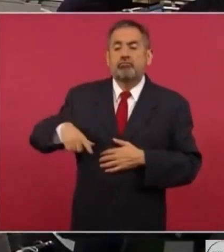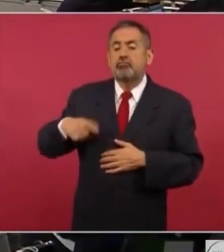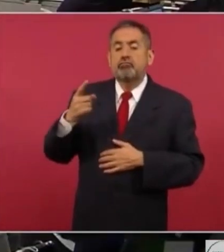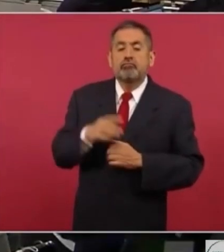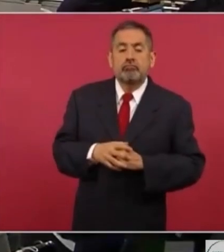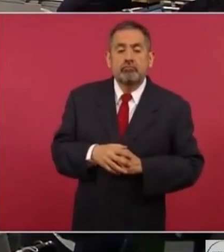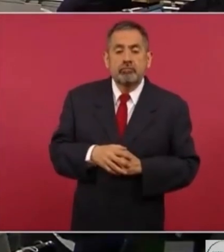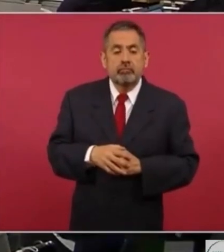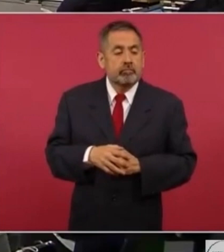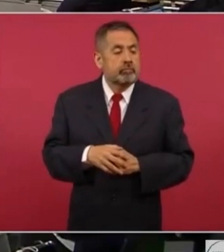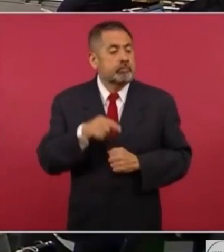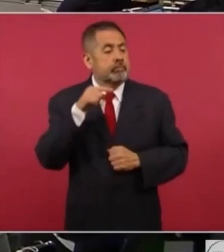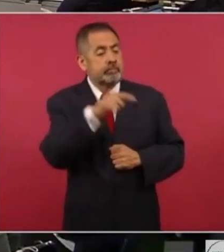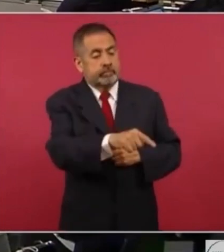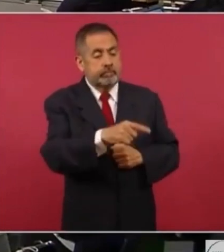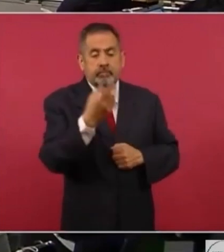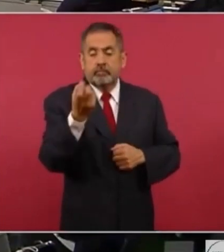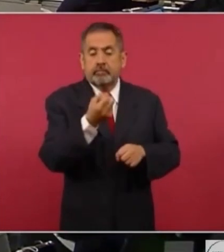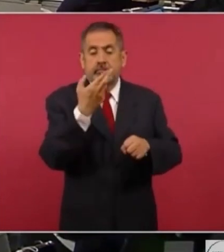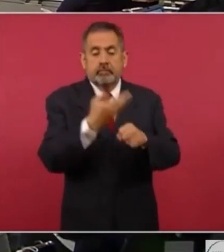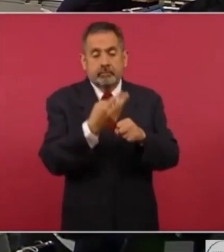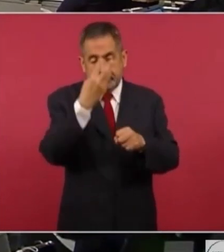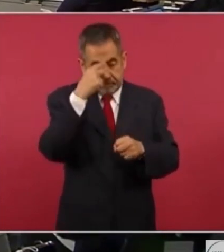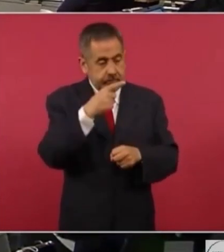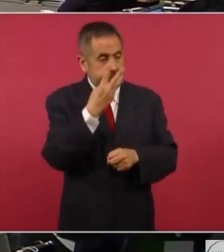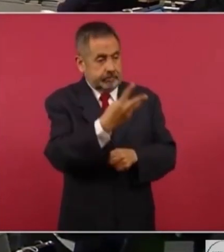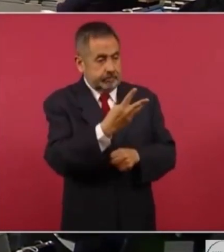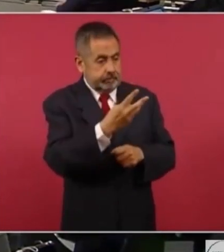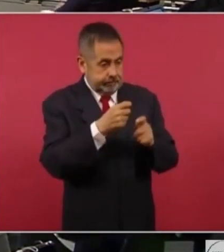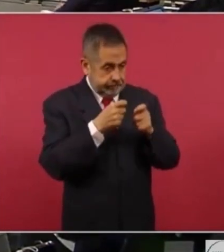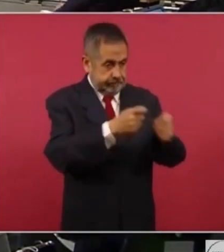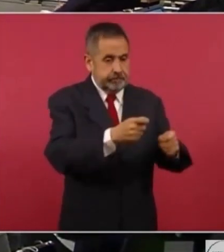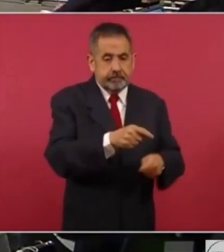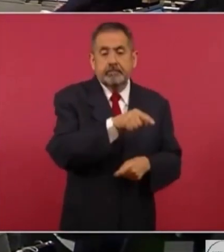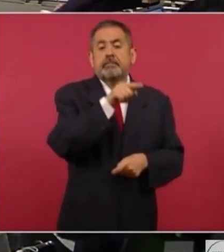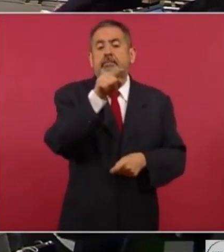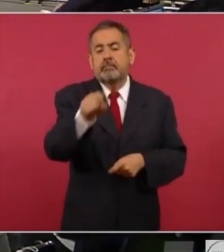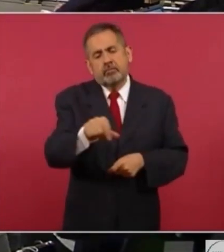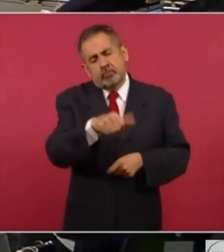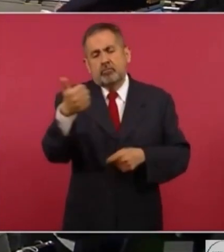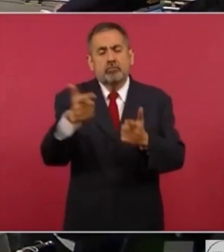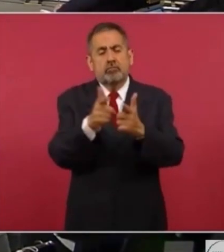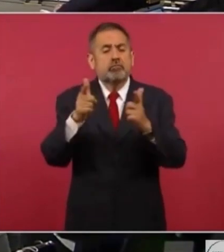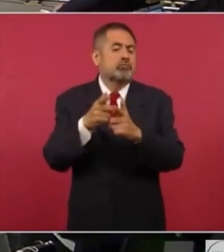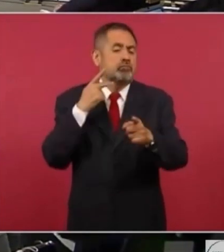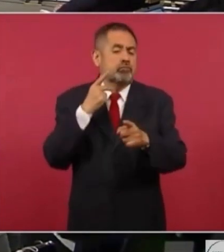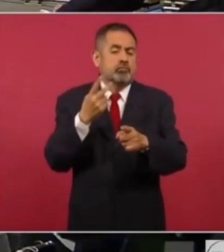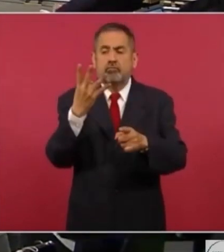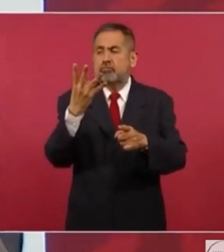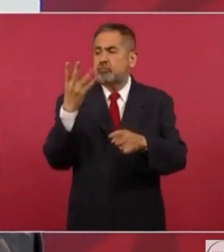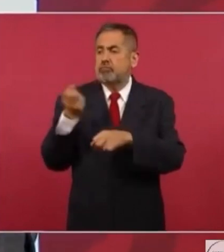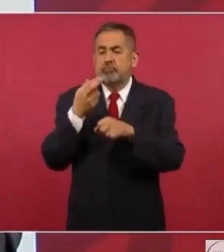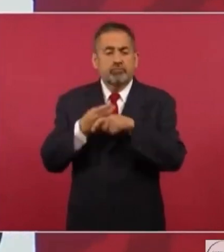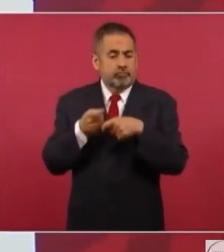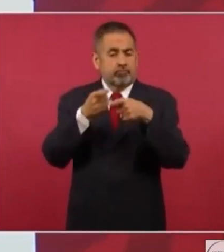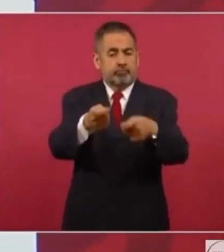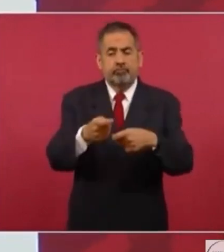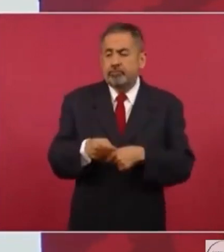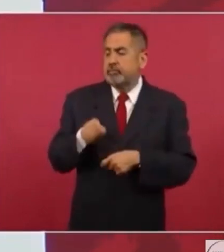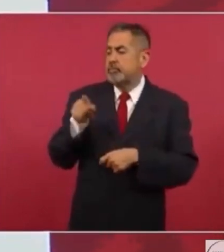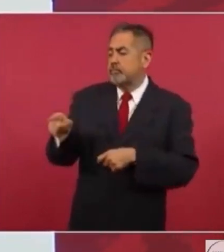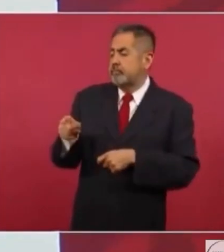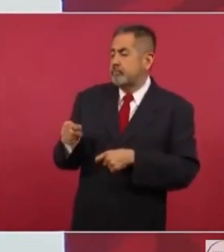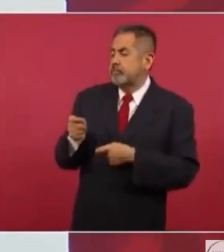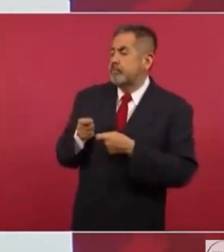3 secretarías para un partido, 4 para otro, 5 para